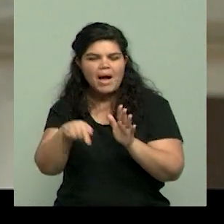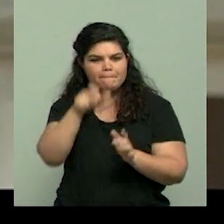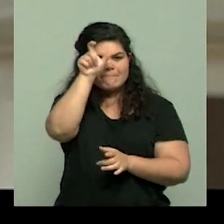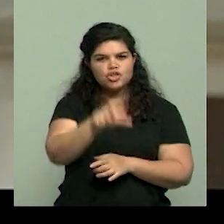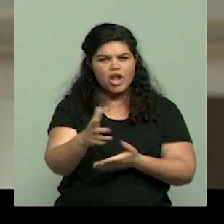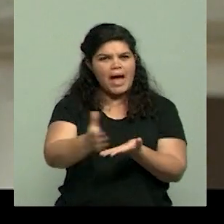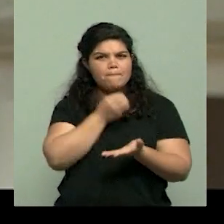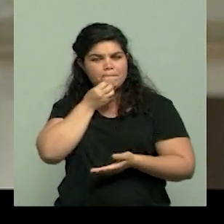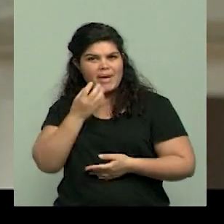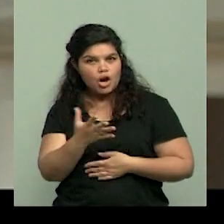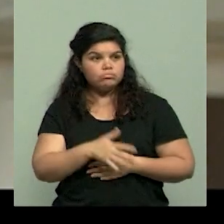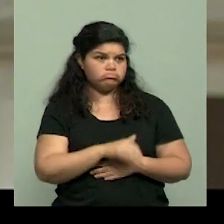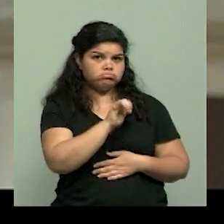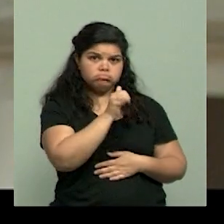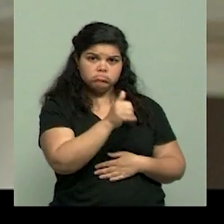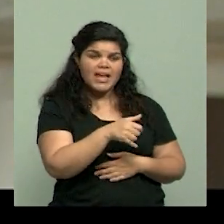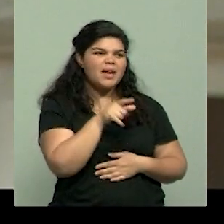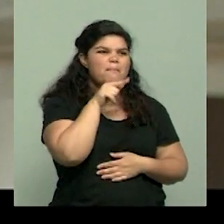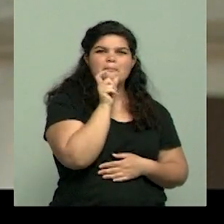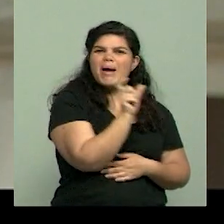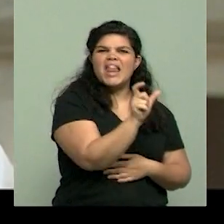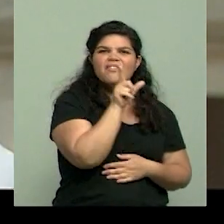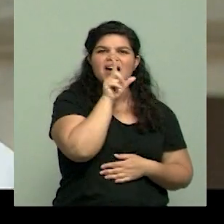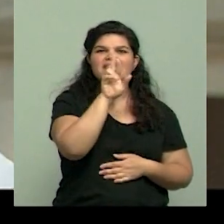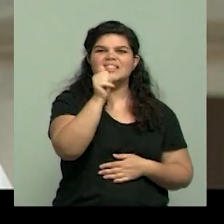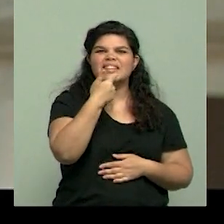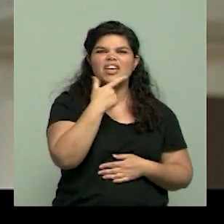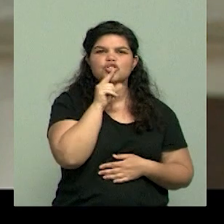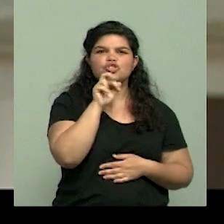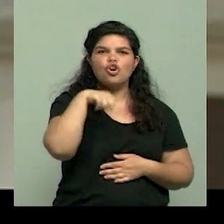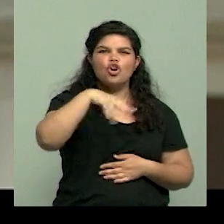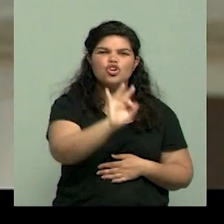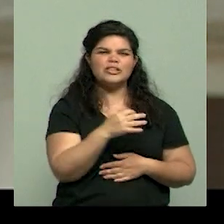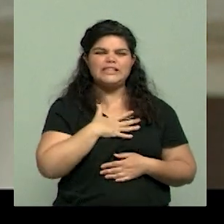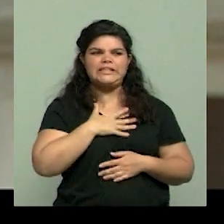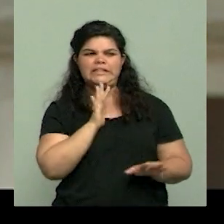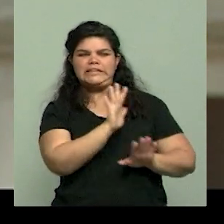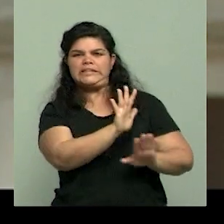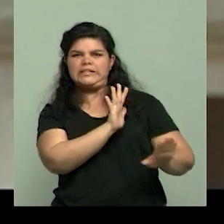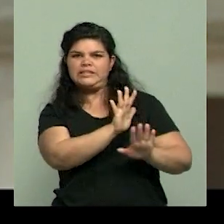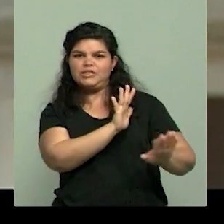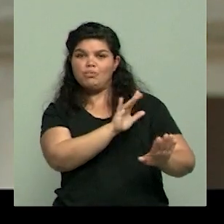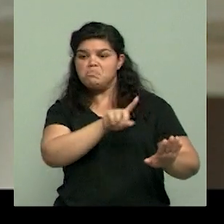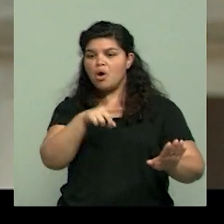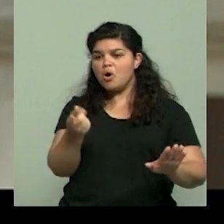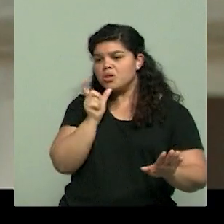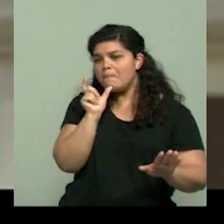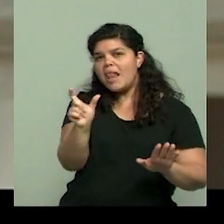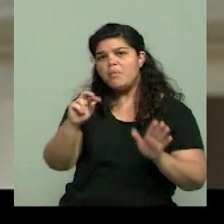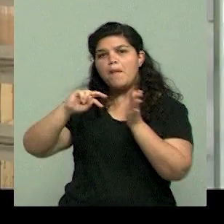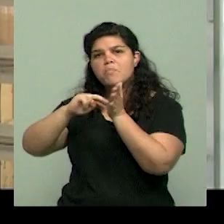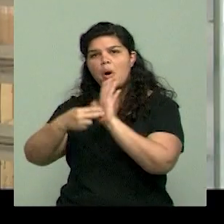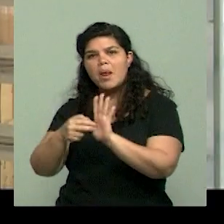para un paciente la palabra trastorno. Así que sí, con los pacientes funciona mejor la palabra o la terminología